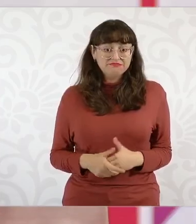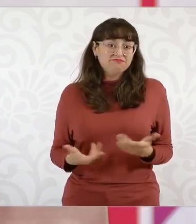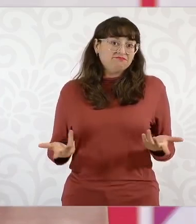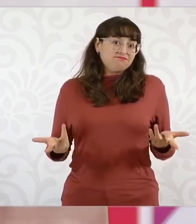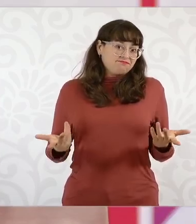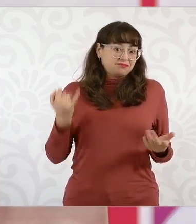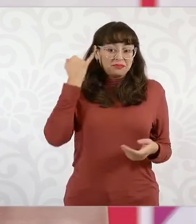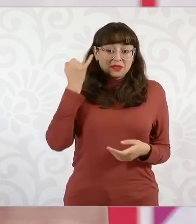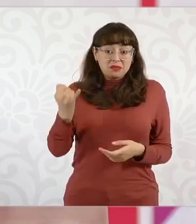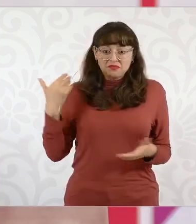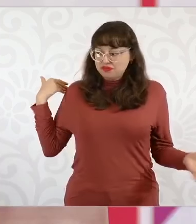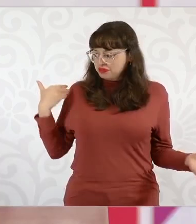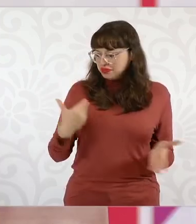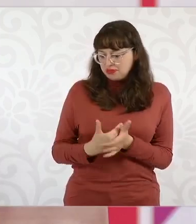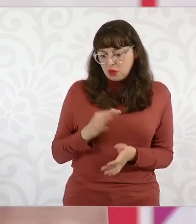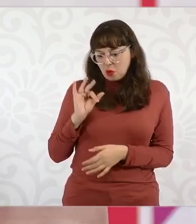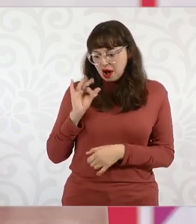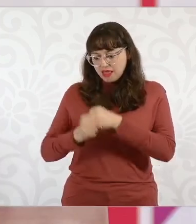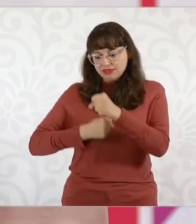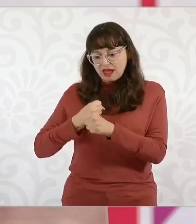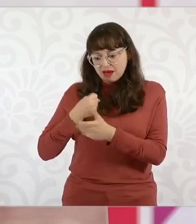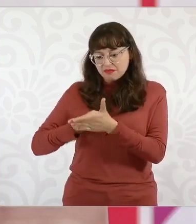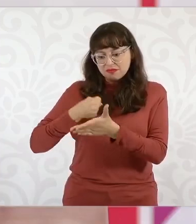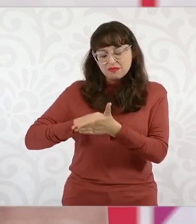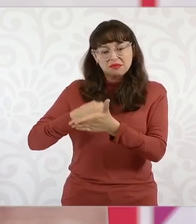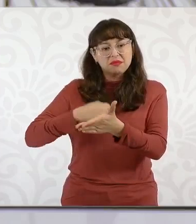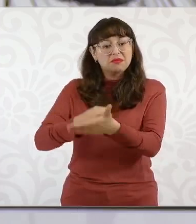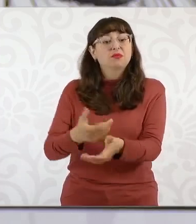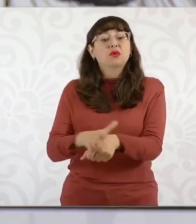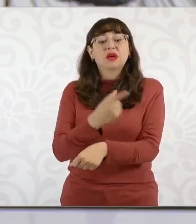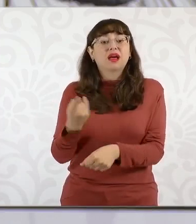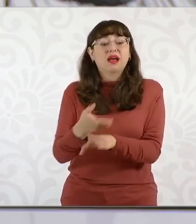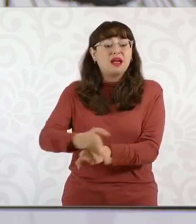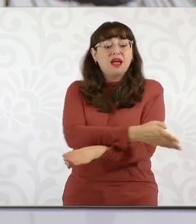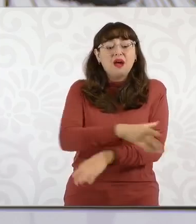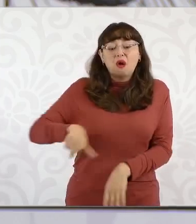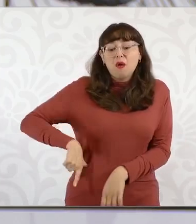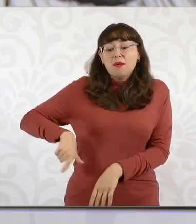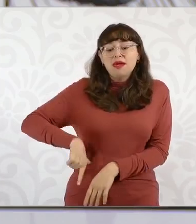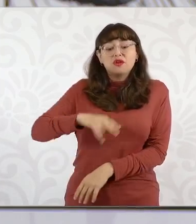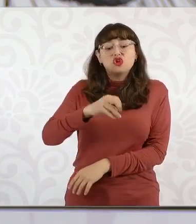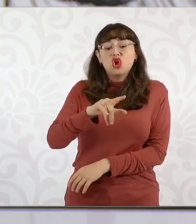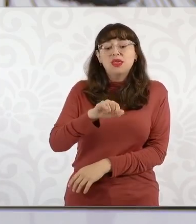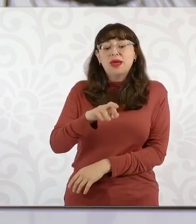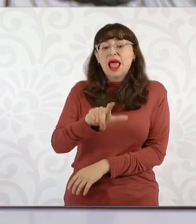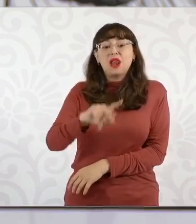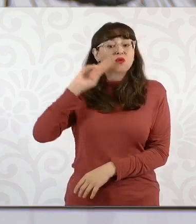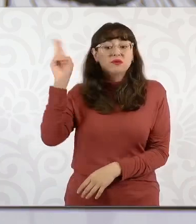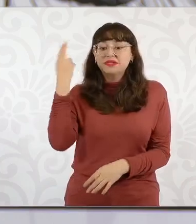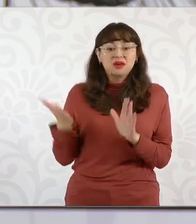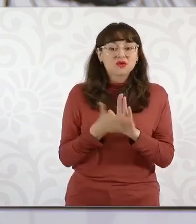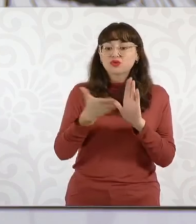Imagínense, todo el neoliberalismo, pues no se construyeron universidades públicas suficientes.